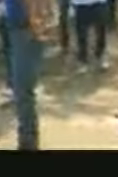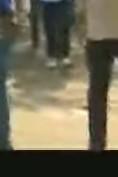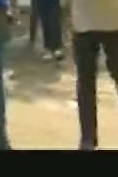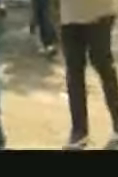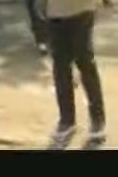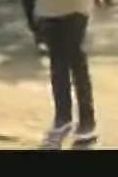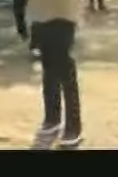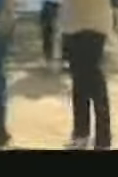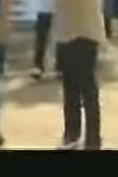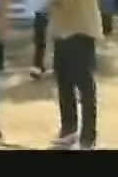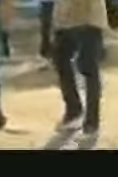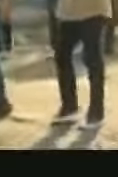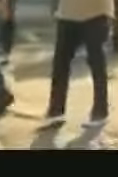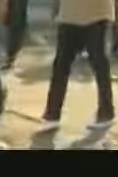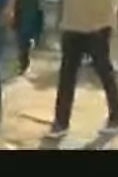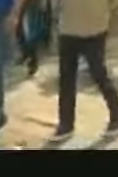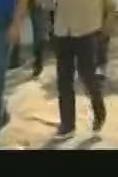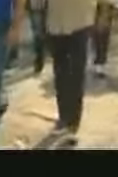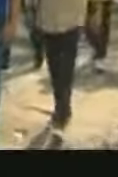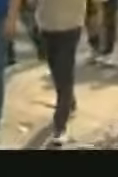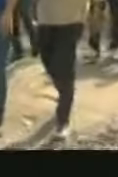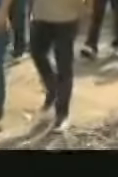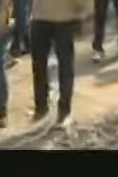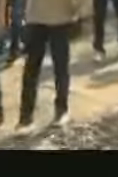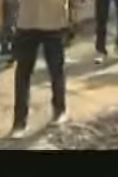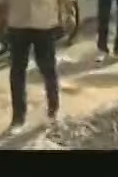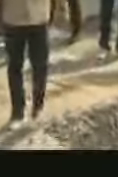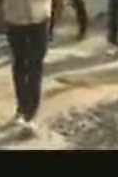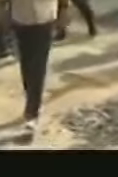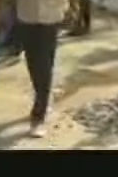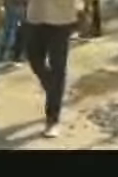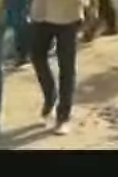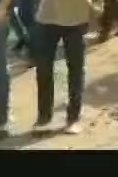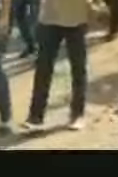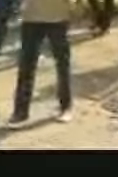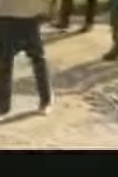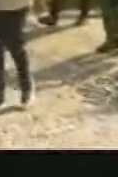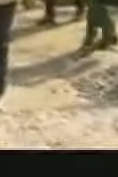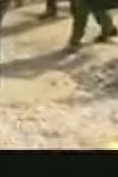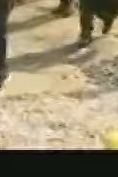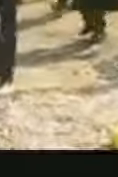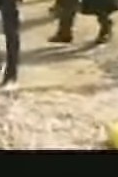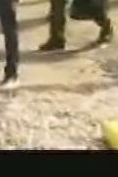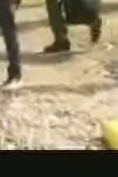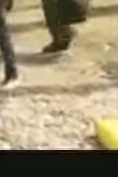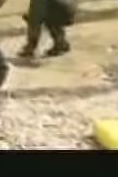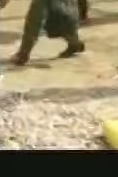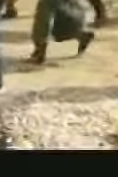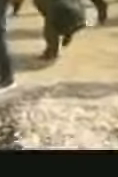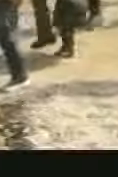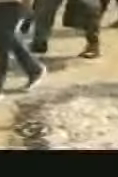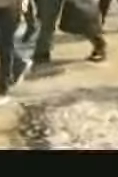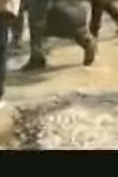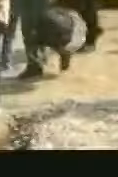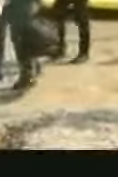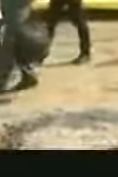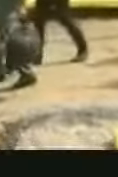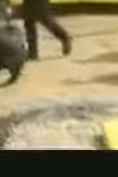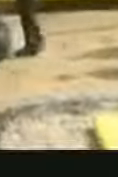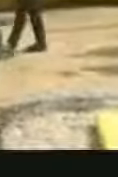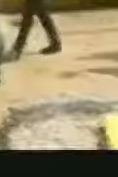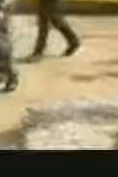Vamos a saludar al poder popular aquí en este acueducto